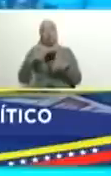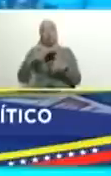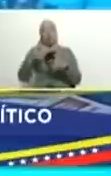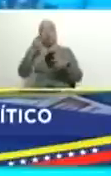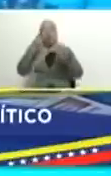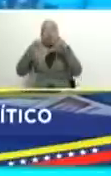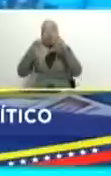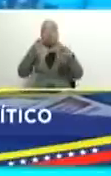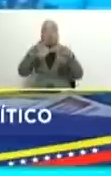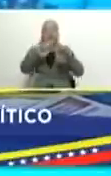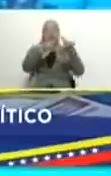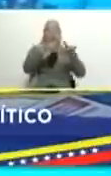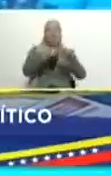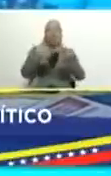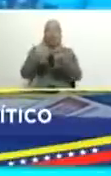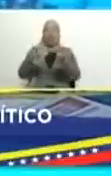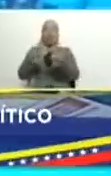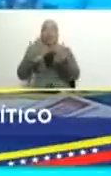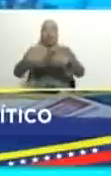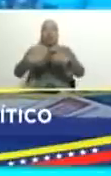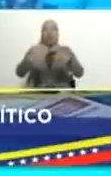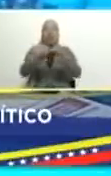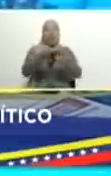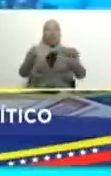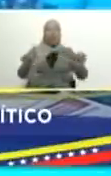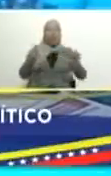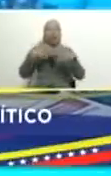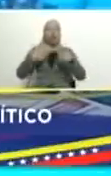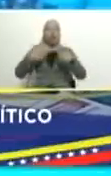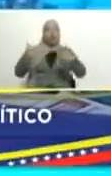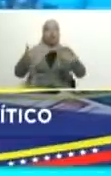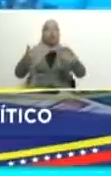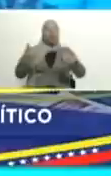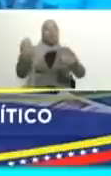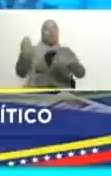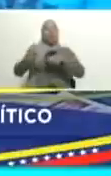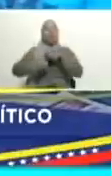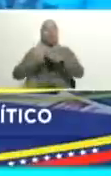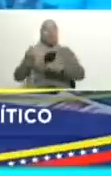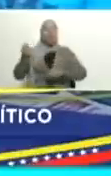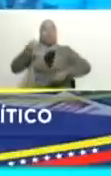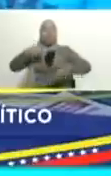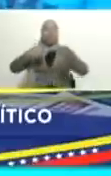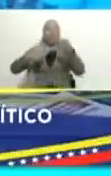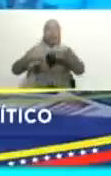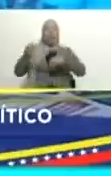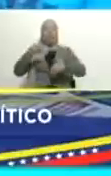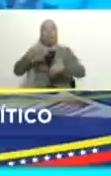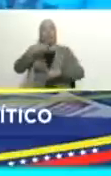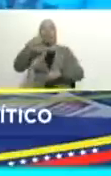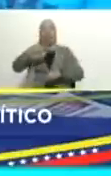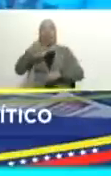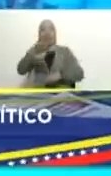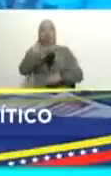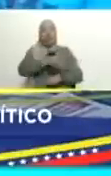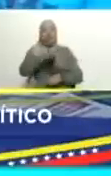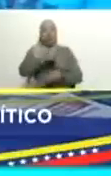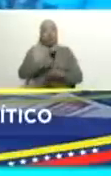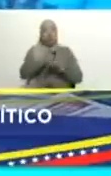batalla, los distintos frentes de trabajo. Hay que hacer más en lo político, en lo social,